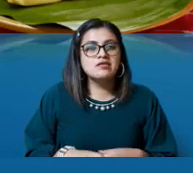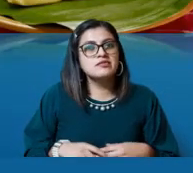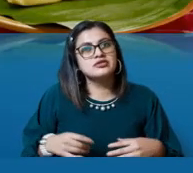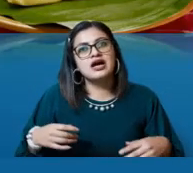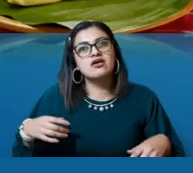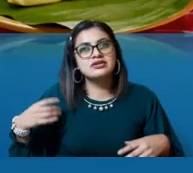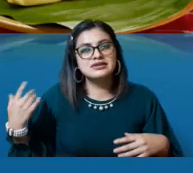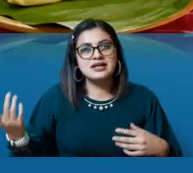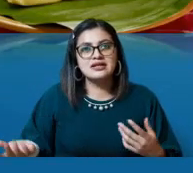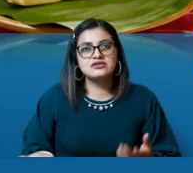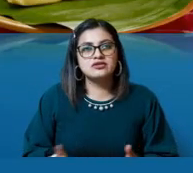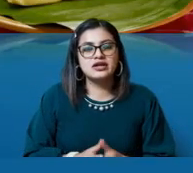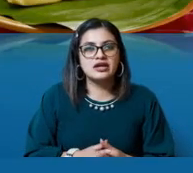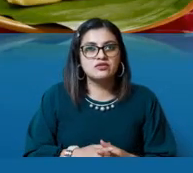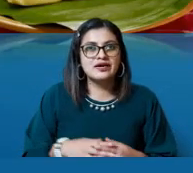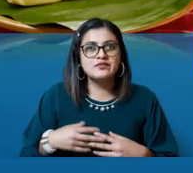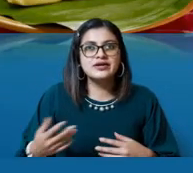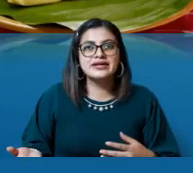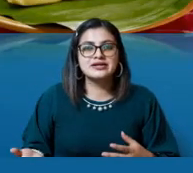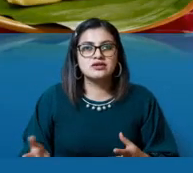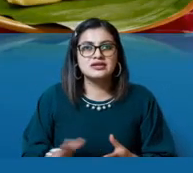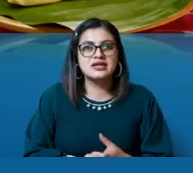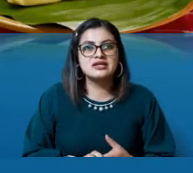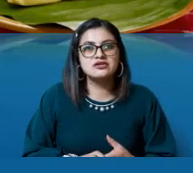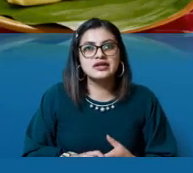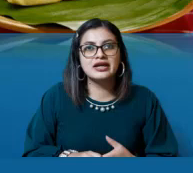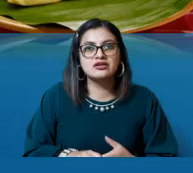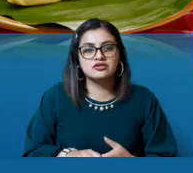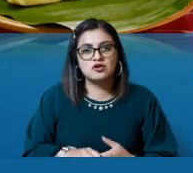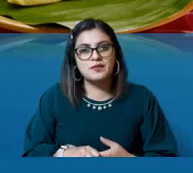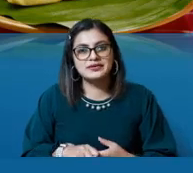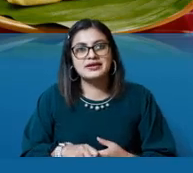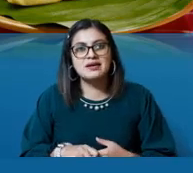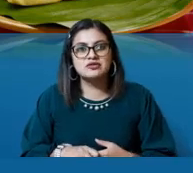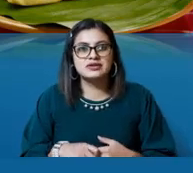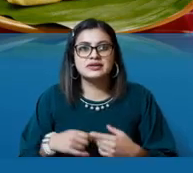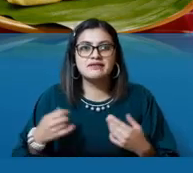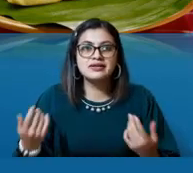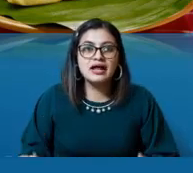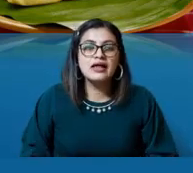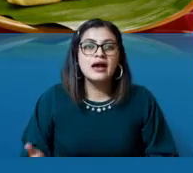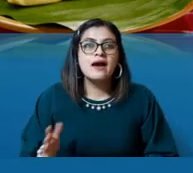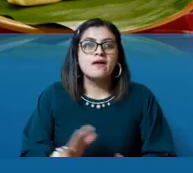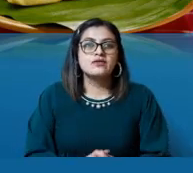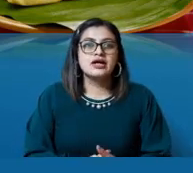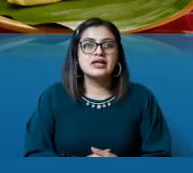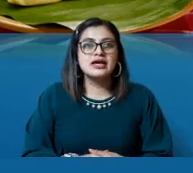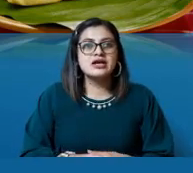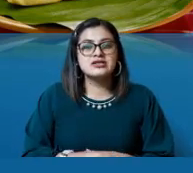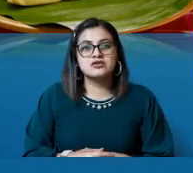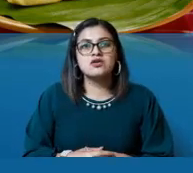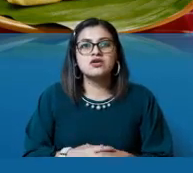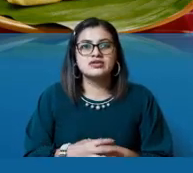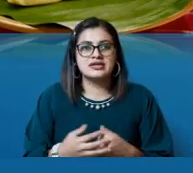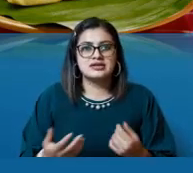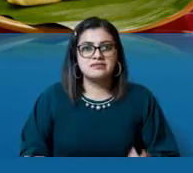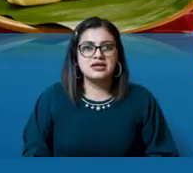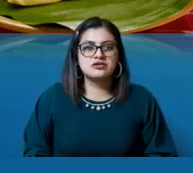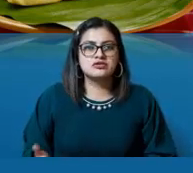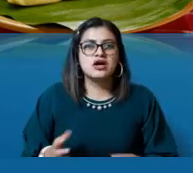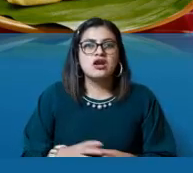También podemos mencionar algo otras tradiciones que nunca mueren, que son las tradiciones que nosotros practicamos en Navidad. Una de ellas son